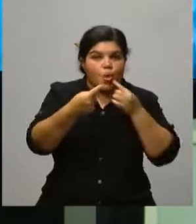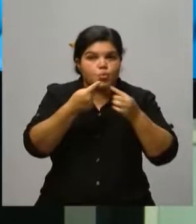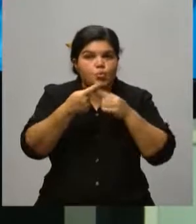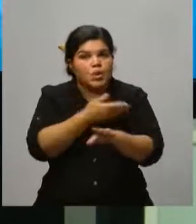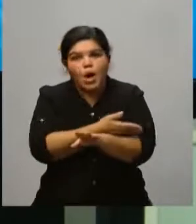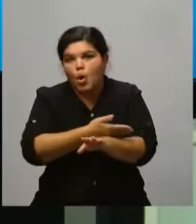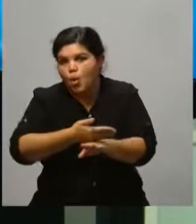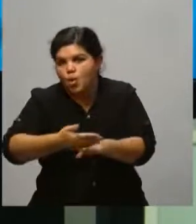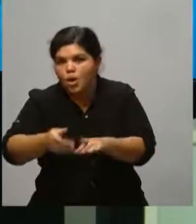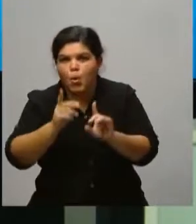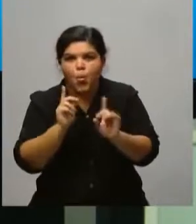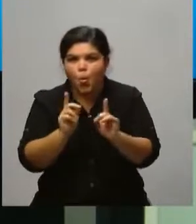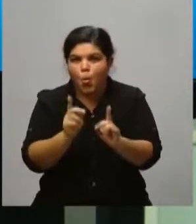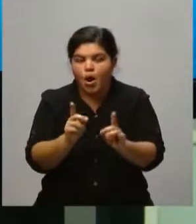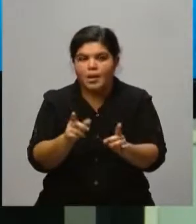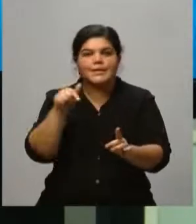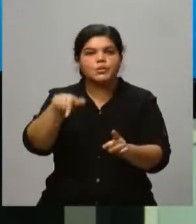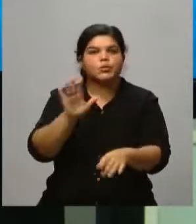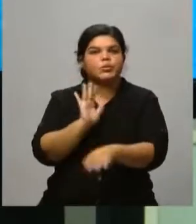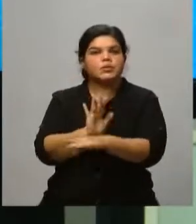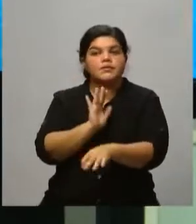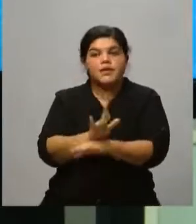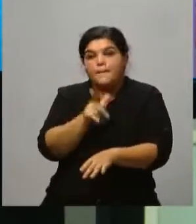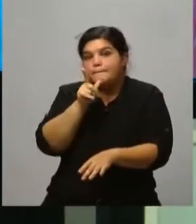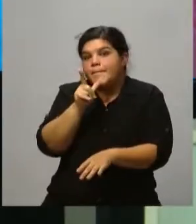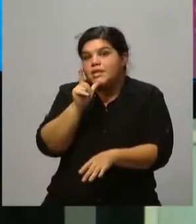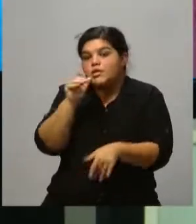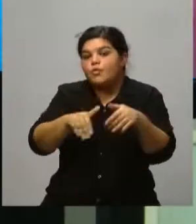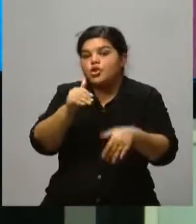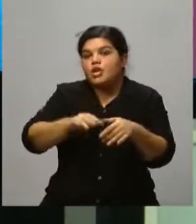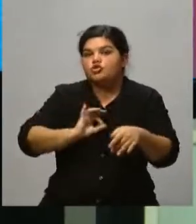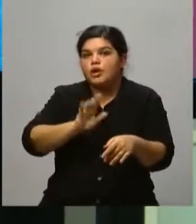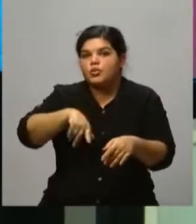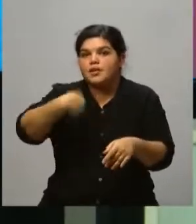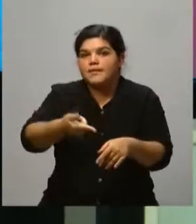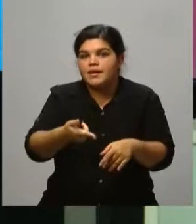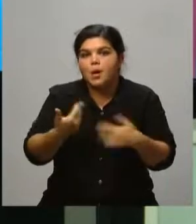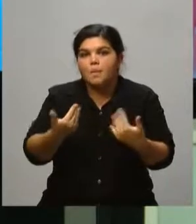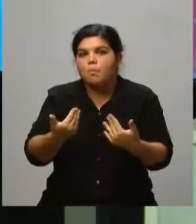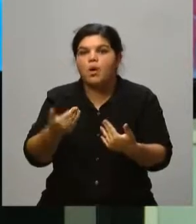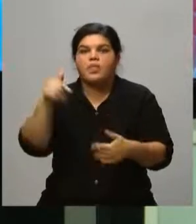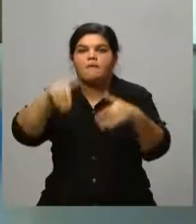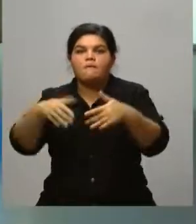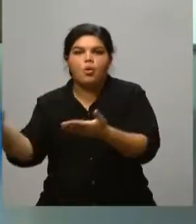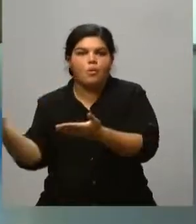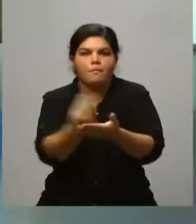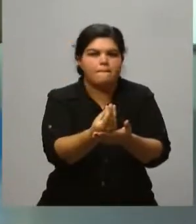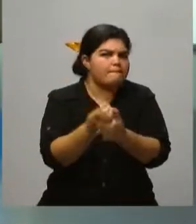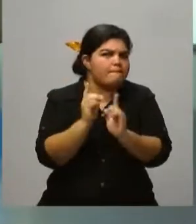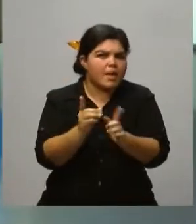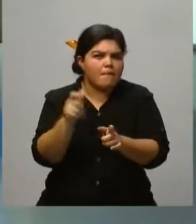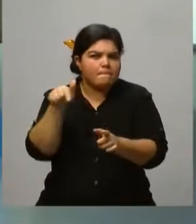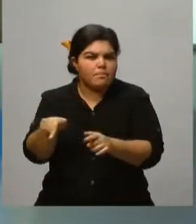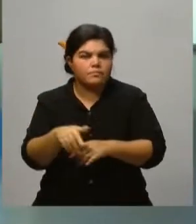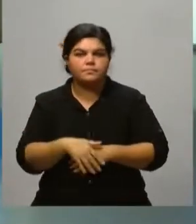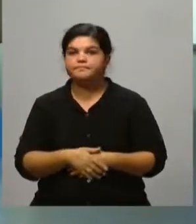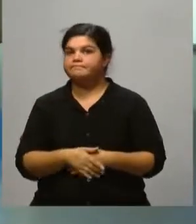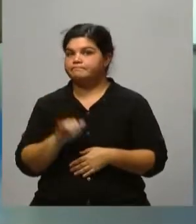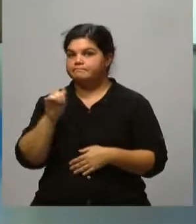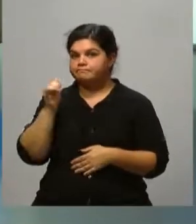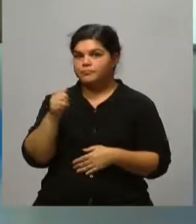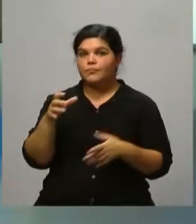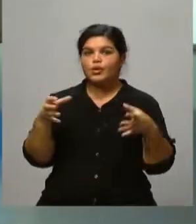como el PRO y después llegó a ser presidente de la Nación. Lo mismo a veces pasa con estas figuras mediáticas que están